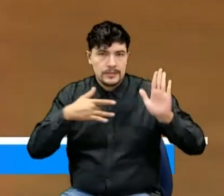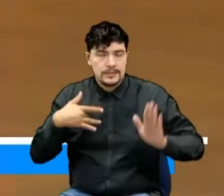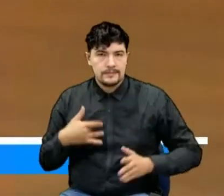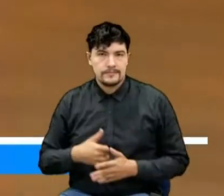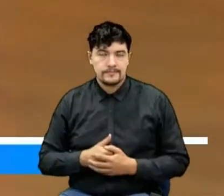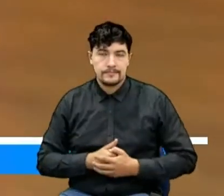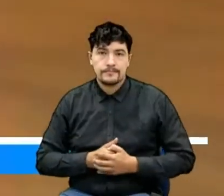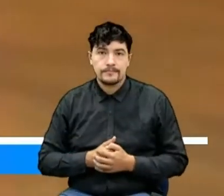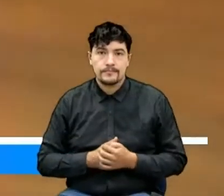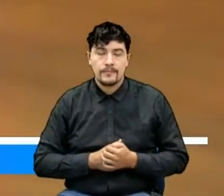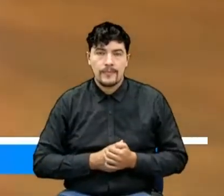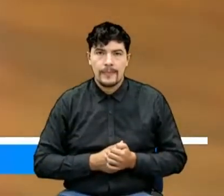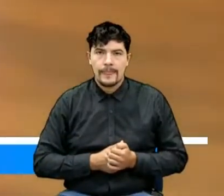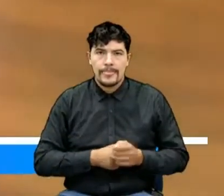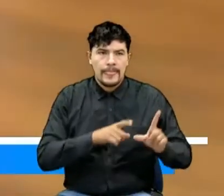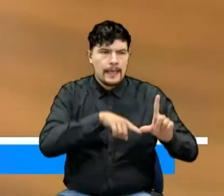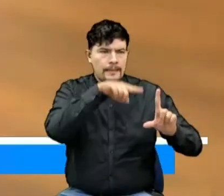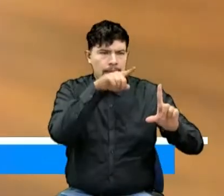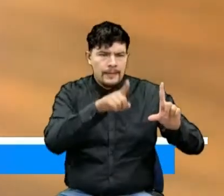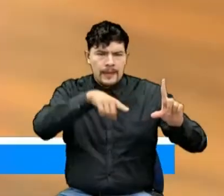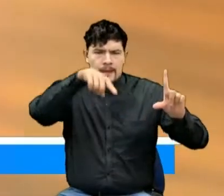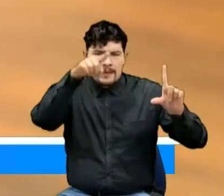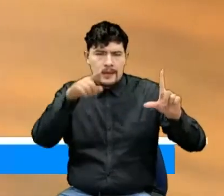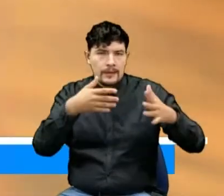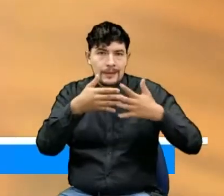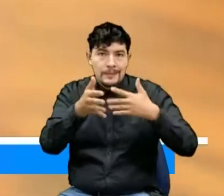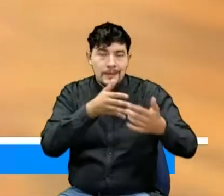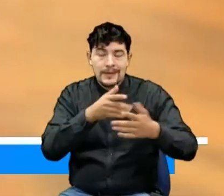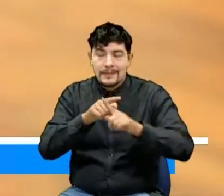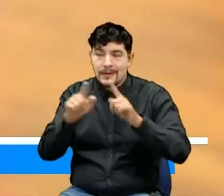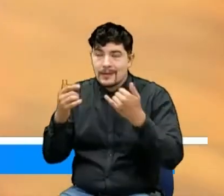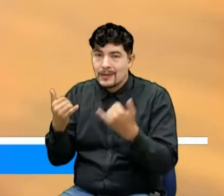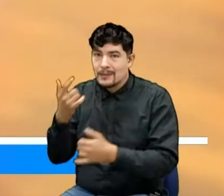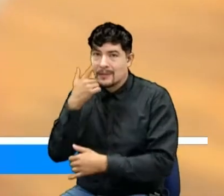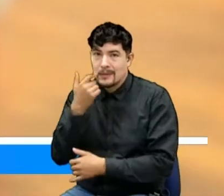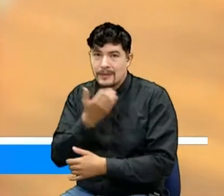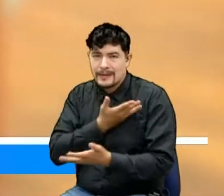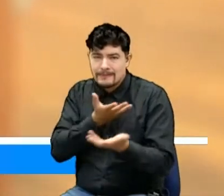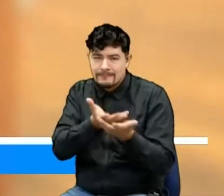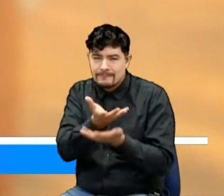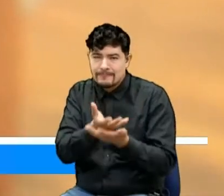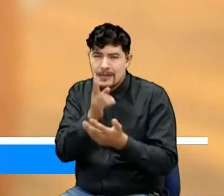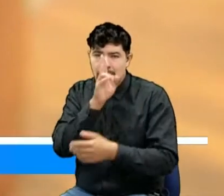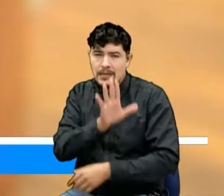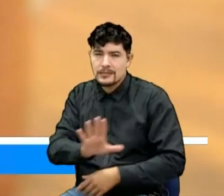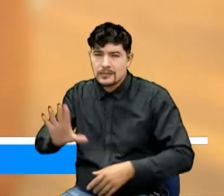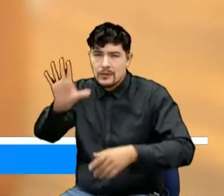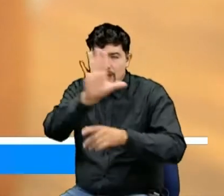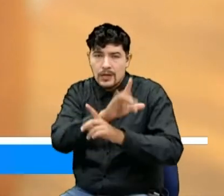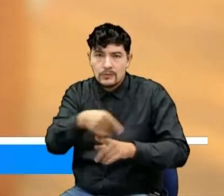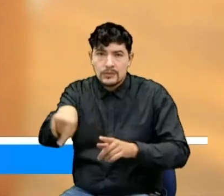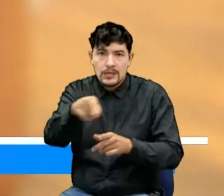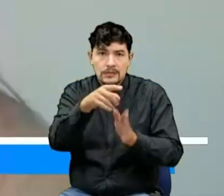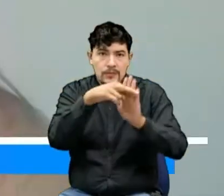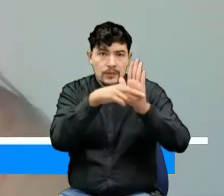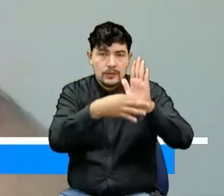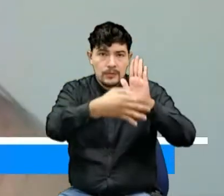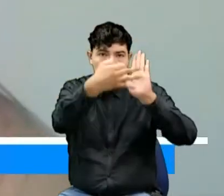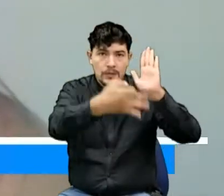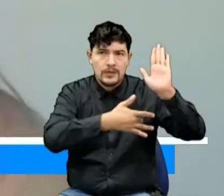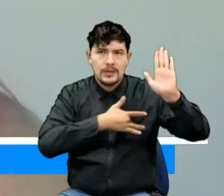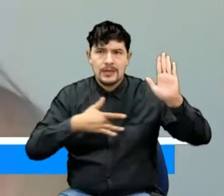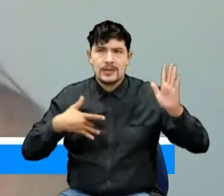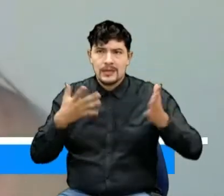Independiente de la variante o no, es claro para todos los padres y como recomendación a nivel nacional que los protocolos de bioseguridad